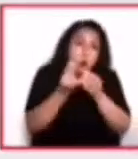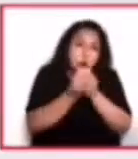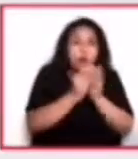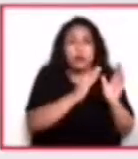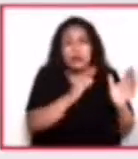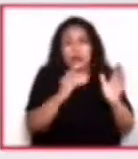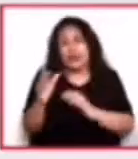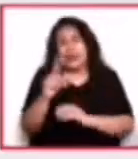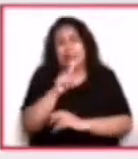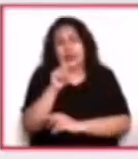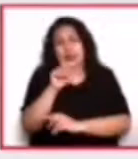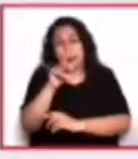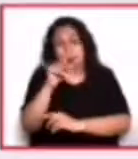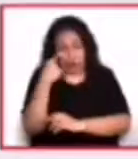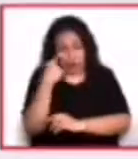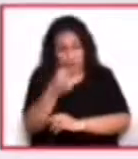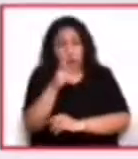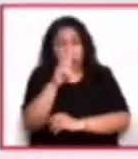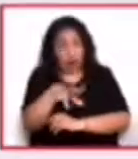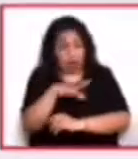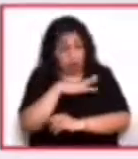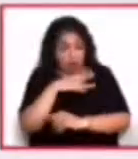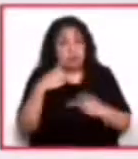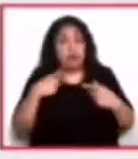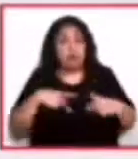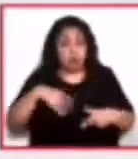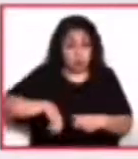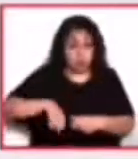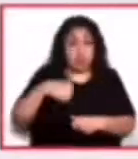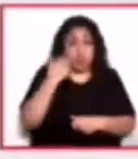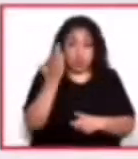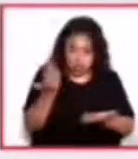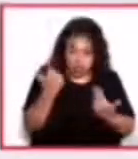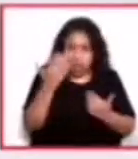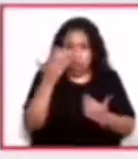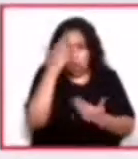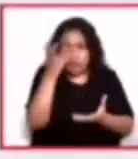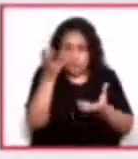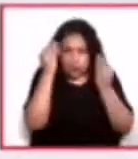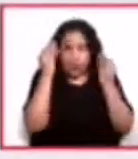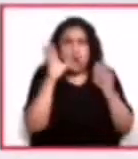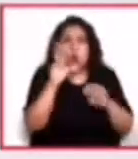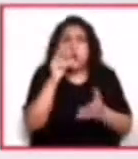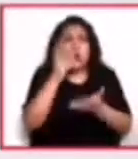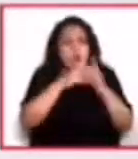zapoteco, ya que han demostrado que tienen público interesado en sus materiales, no solo